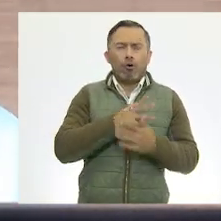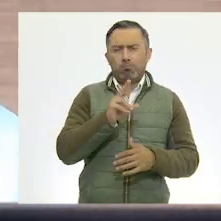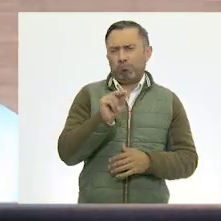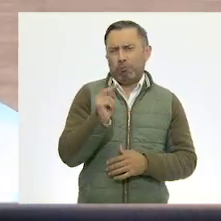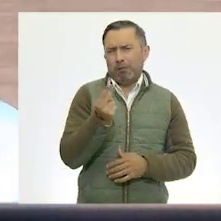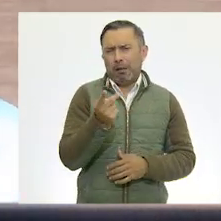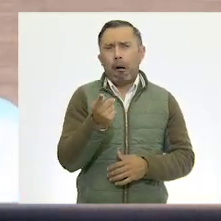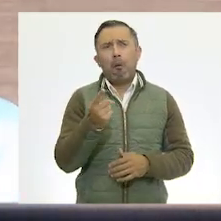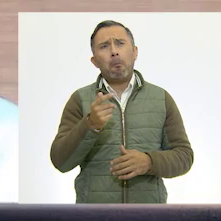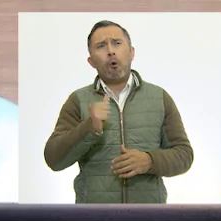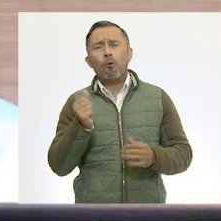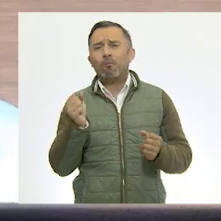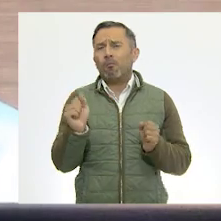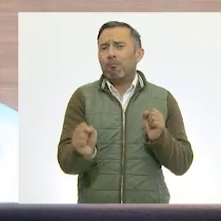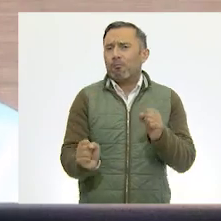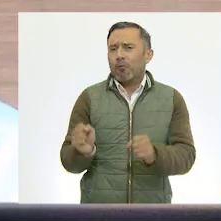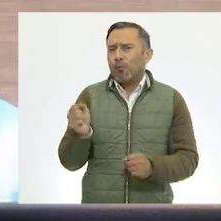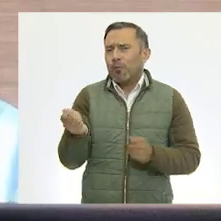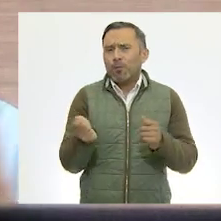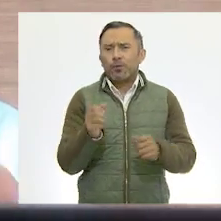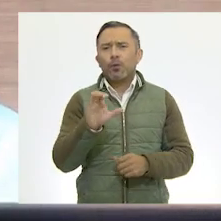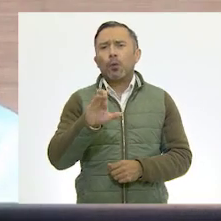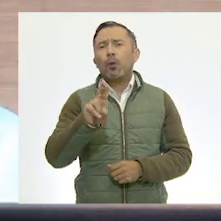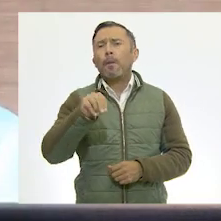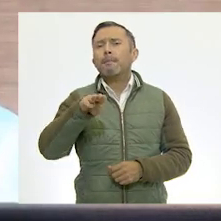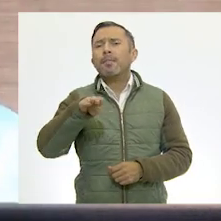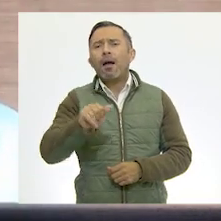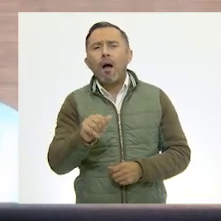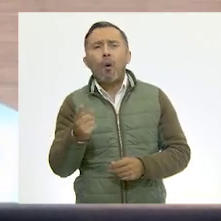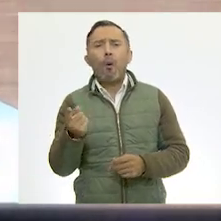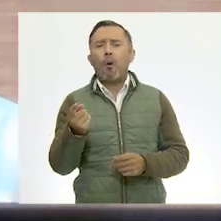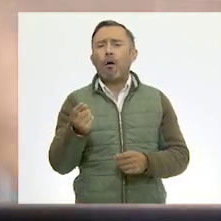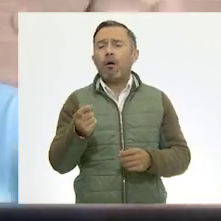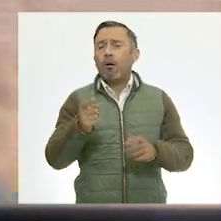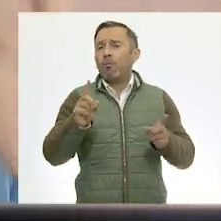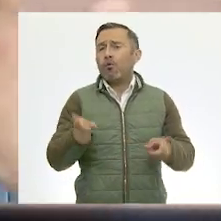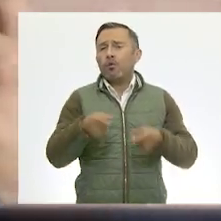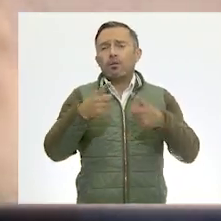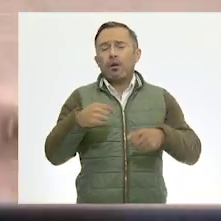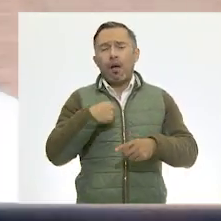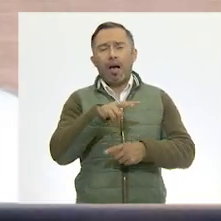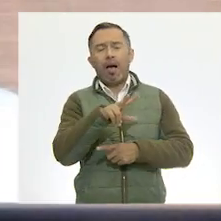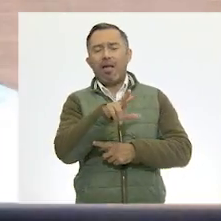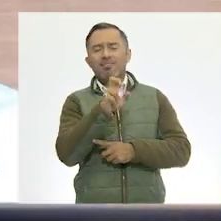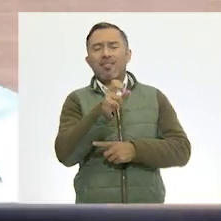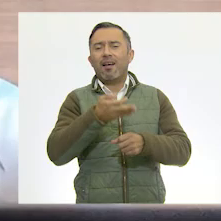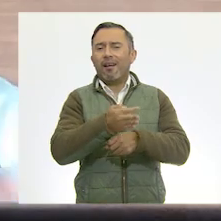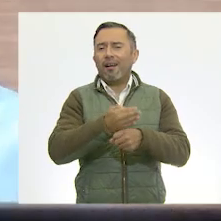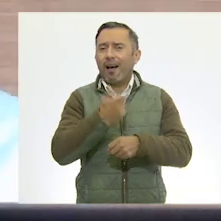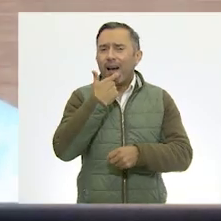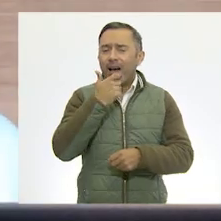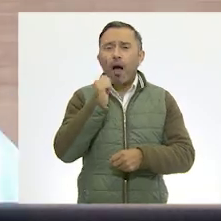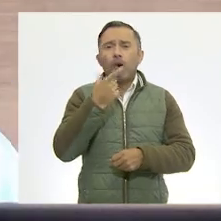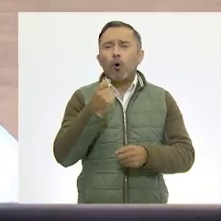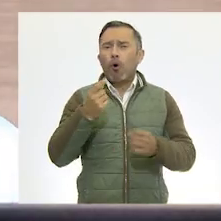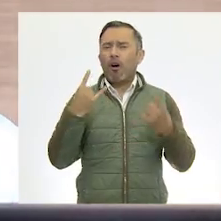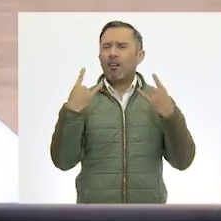musical, puede ser lo que la imaginación pueda dar. Si pueden tocar rock, adelante, puede ser lo que